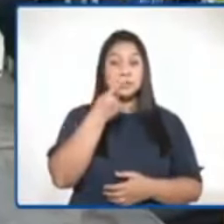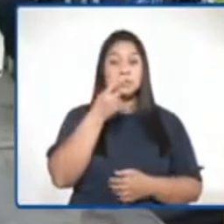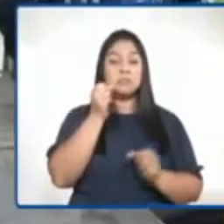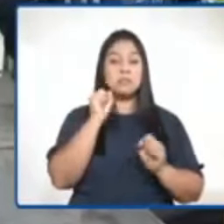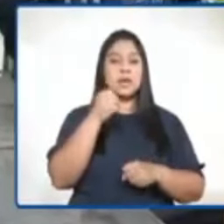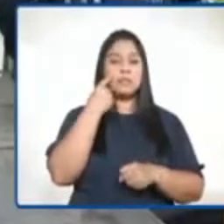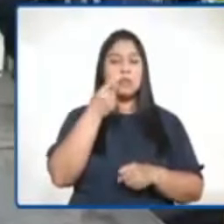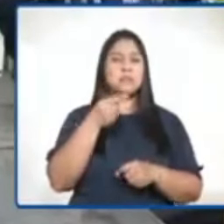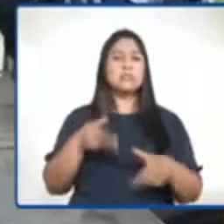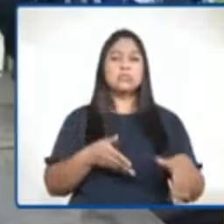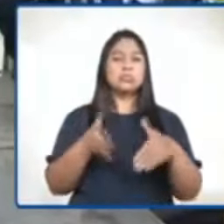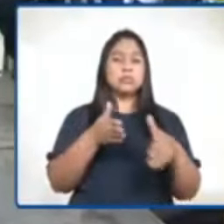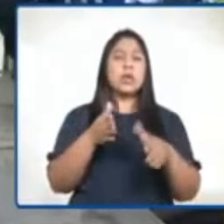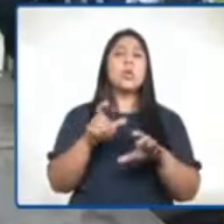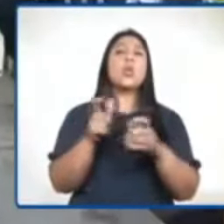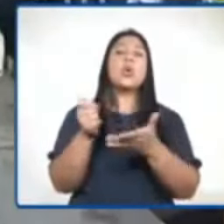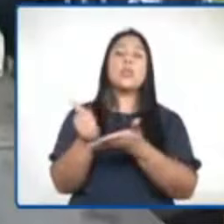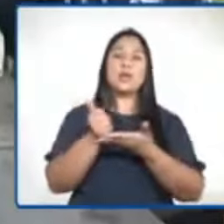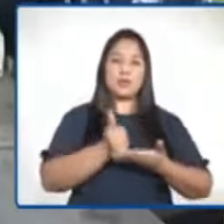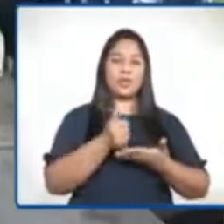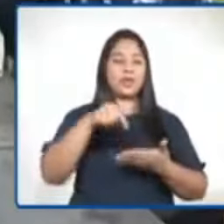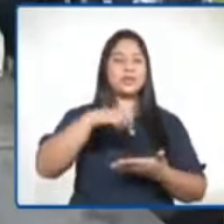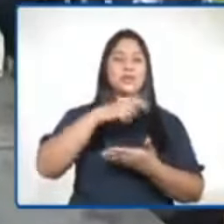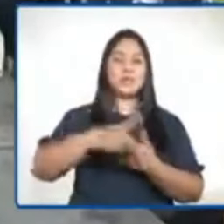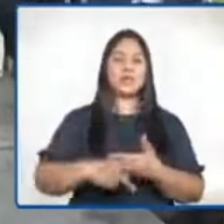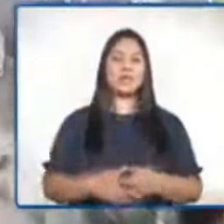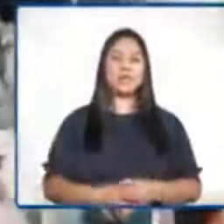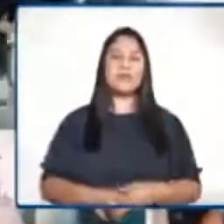observar el impacto de este proyecto tan importante.